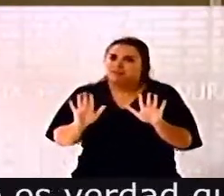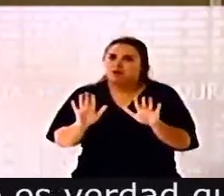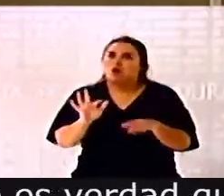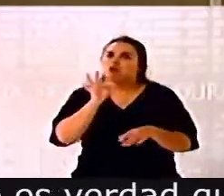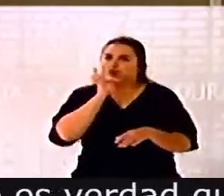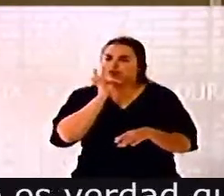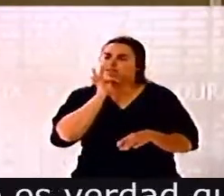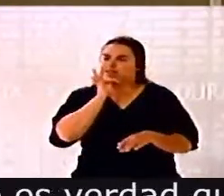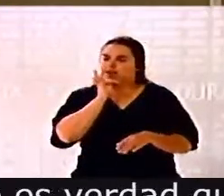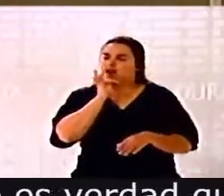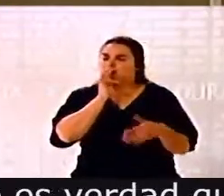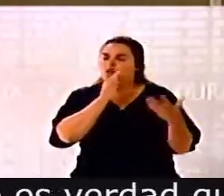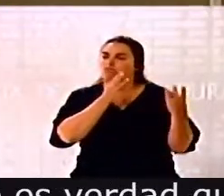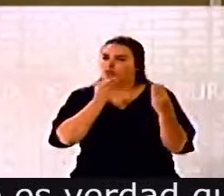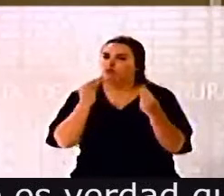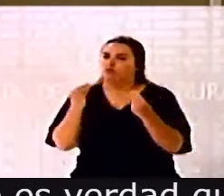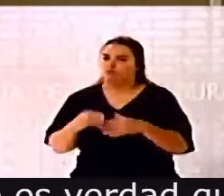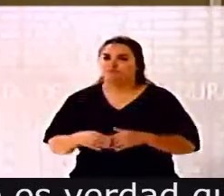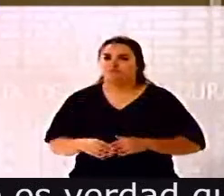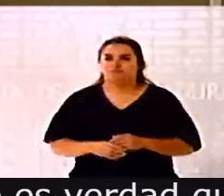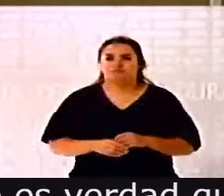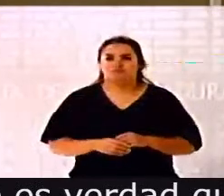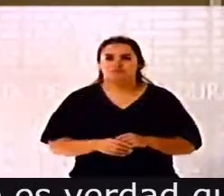incidencia importante.